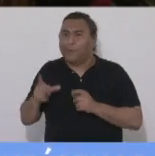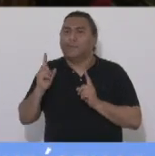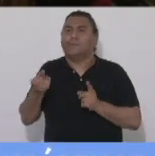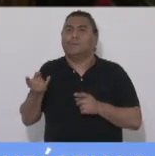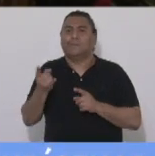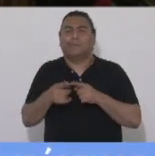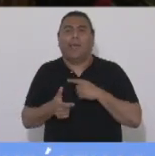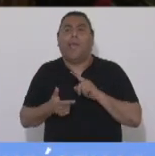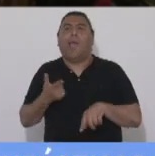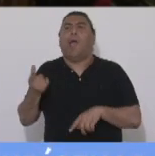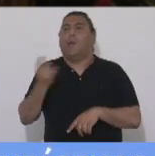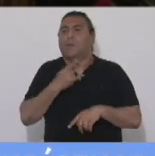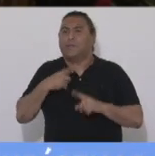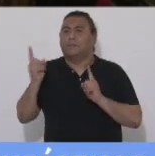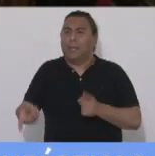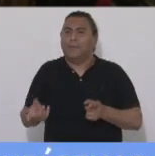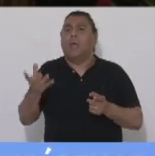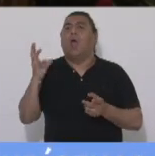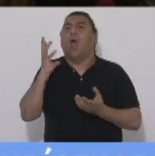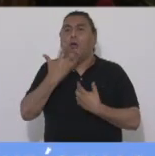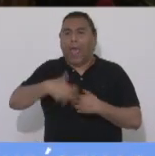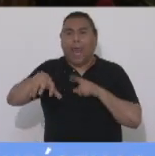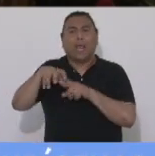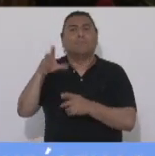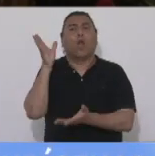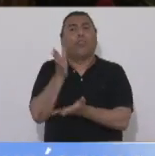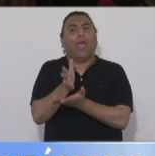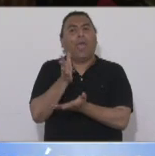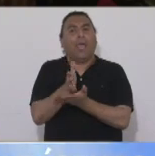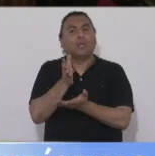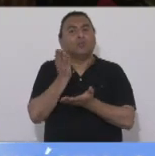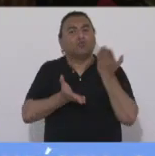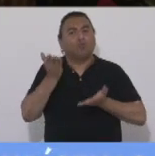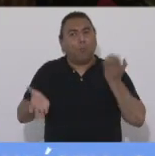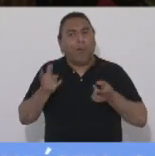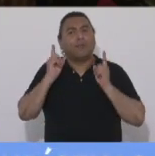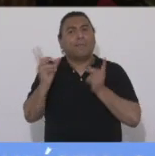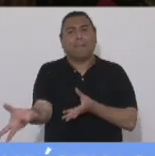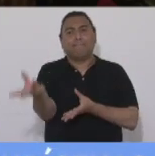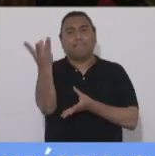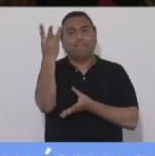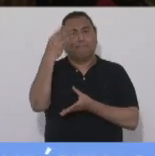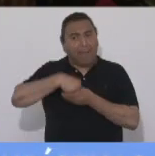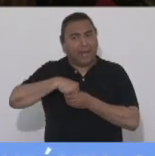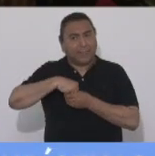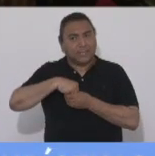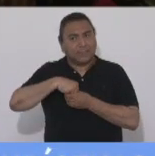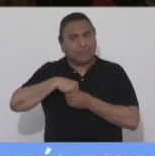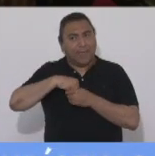universidades, los organismos de derechos humanos participen también en este proceso.